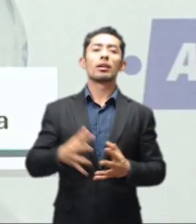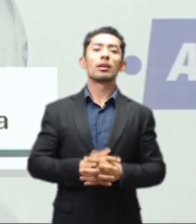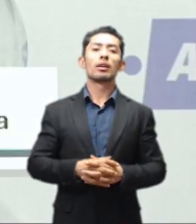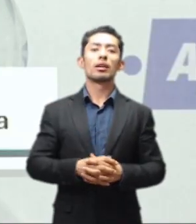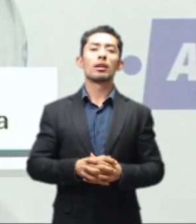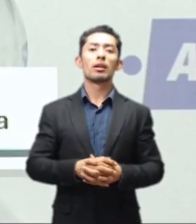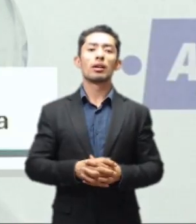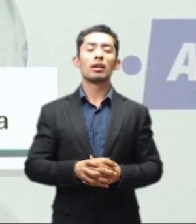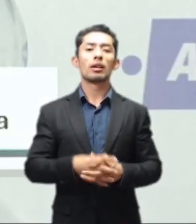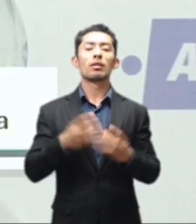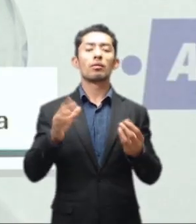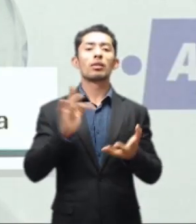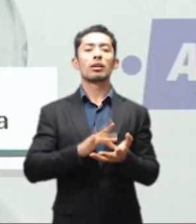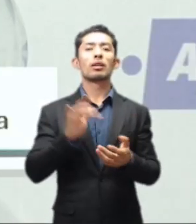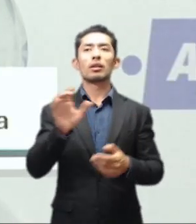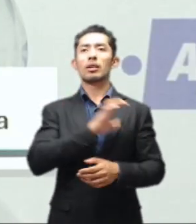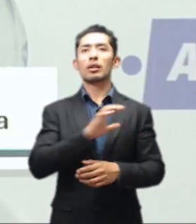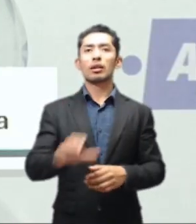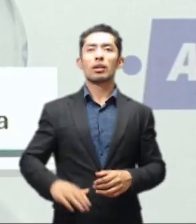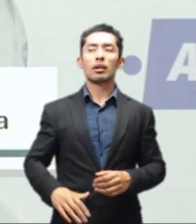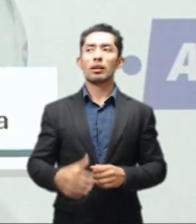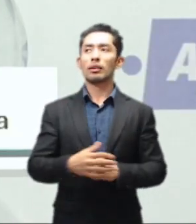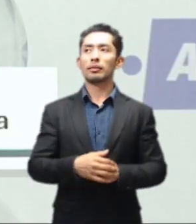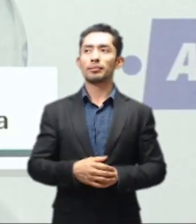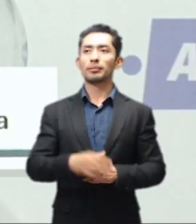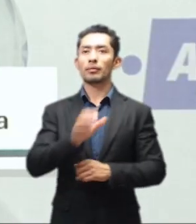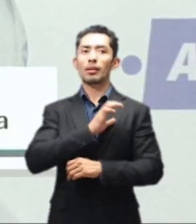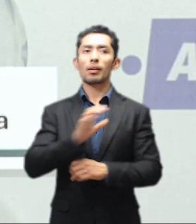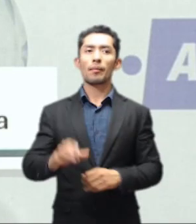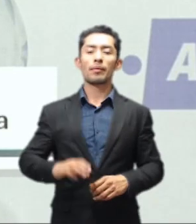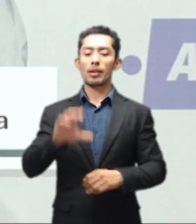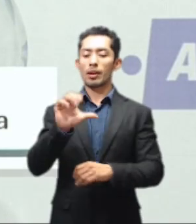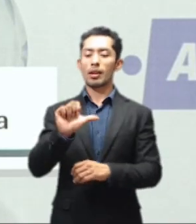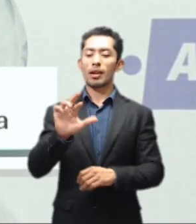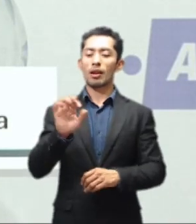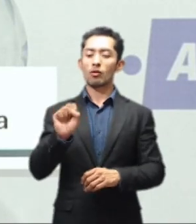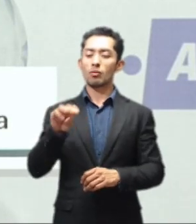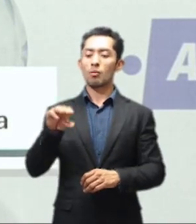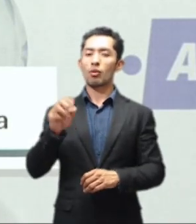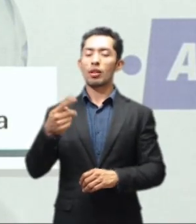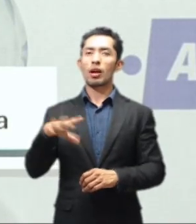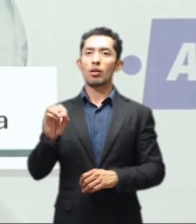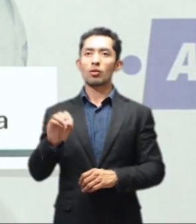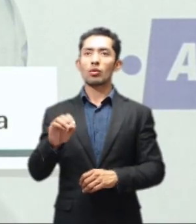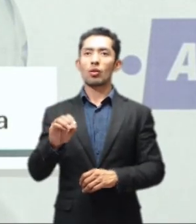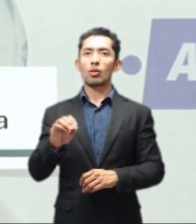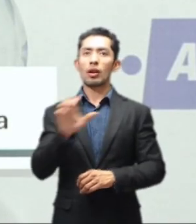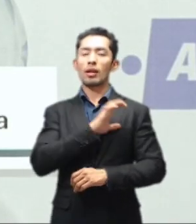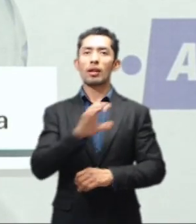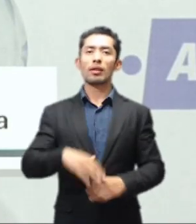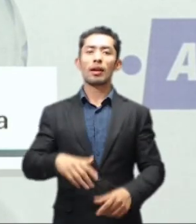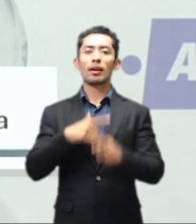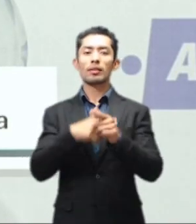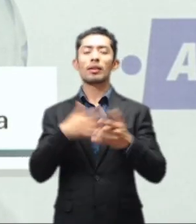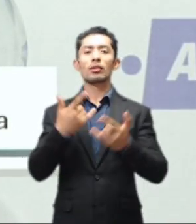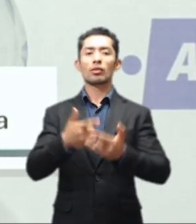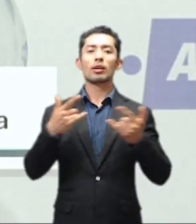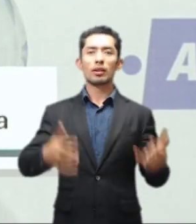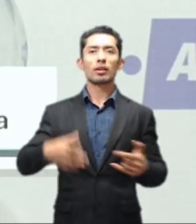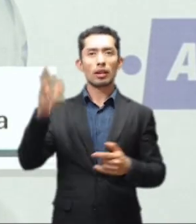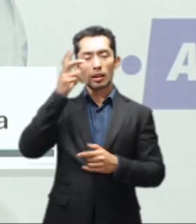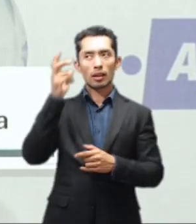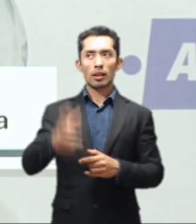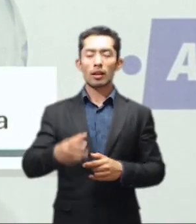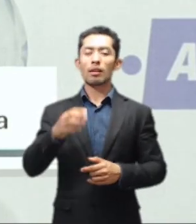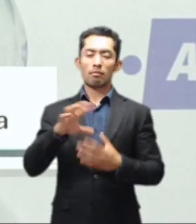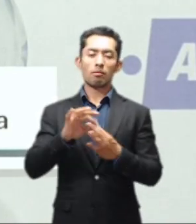iniciar Muchas gracias candidato candidato Carlos Montaño Rodríguez de la candidatura común Seguiremos haciendo historia en